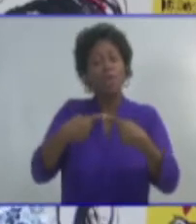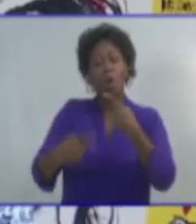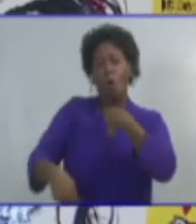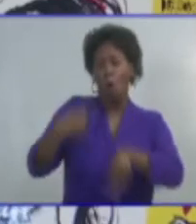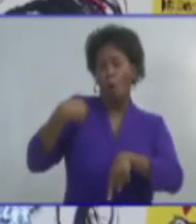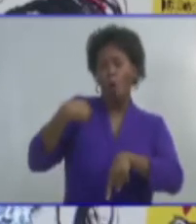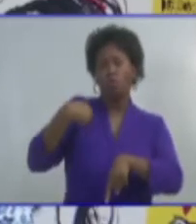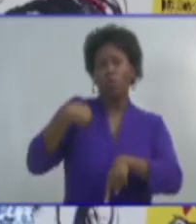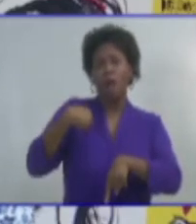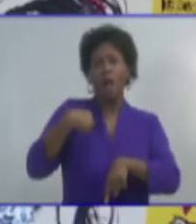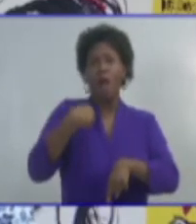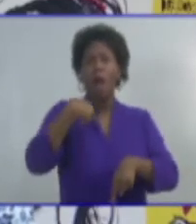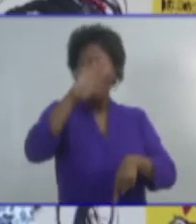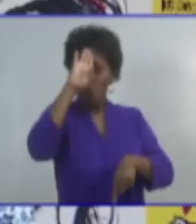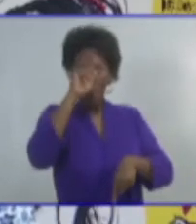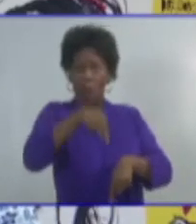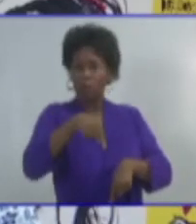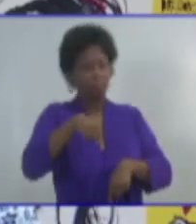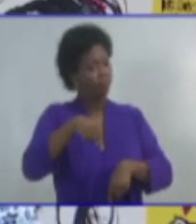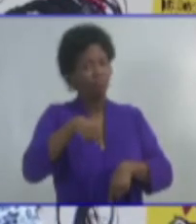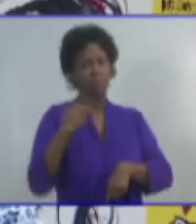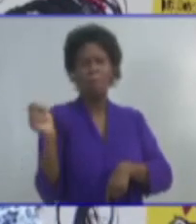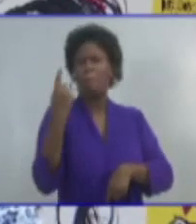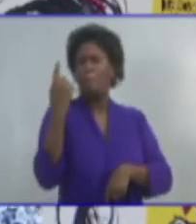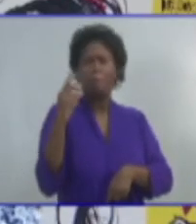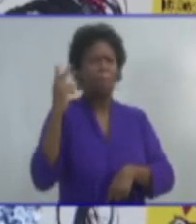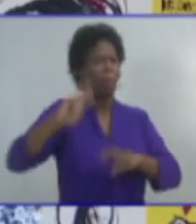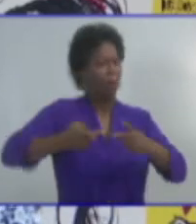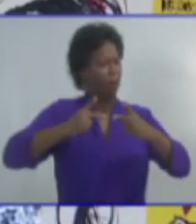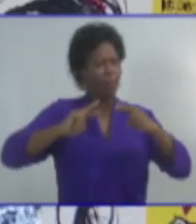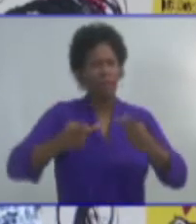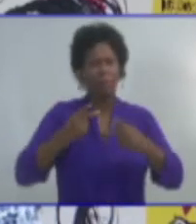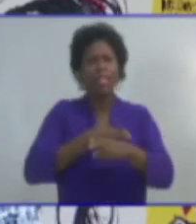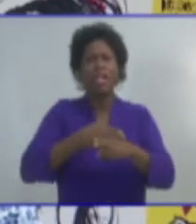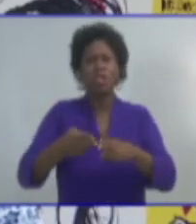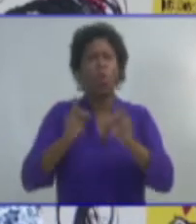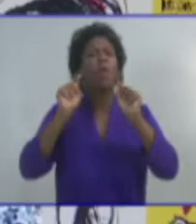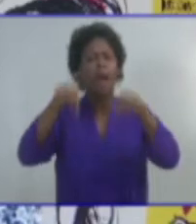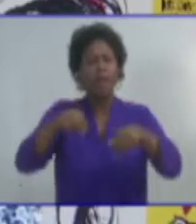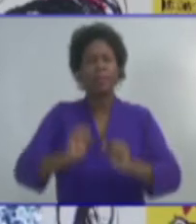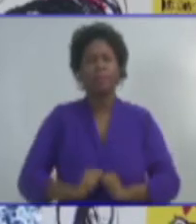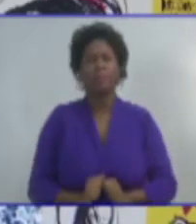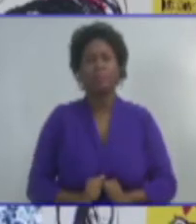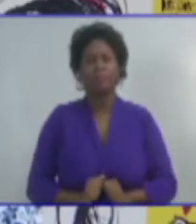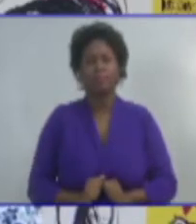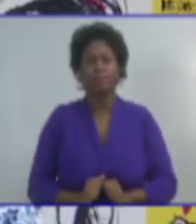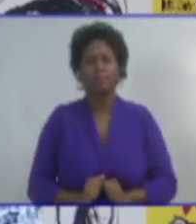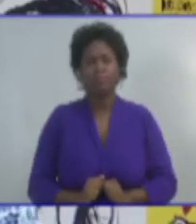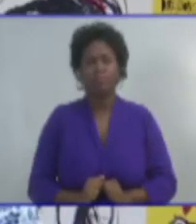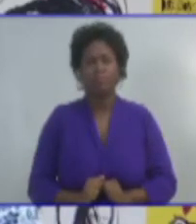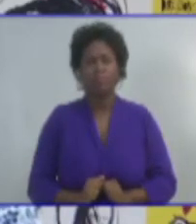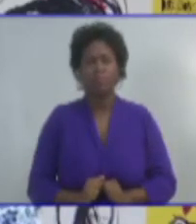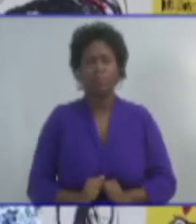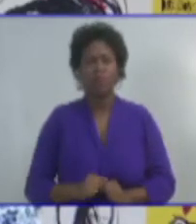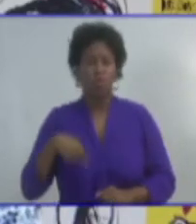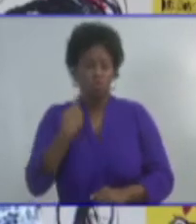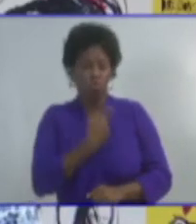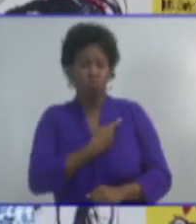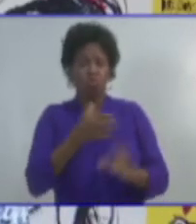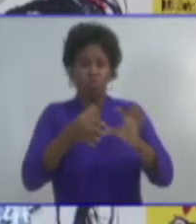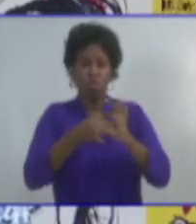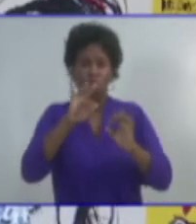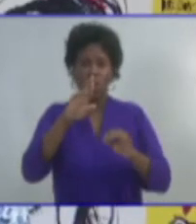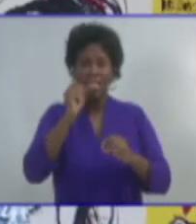forma terrible, pero que cada vez ha sido una victoria mayor. En Trajirón se desarrolló